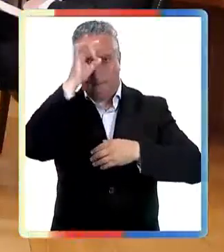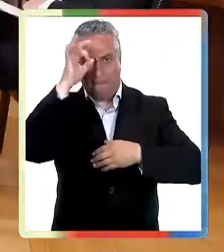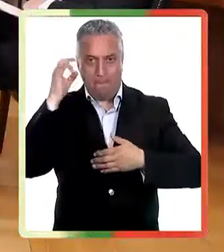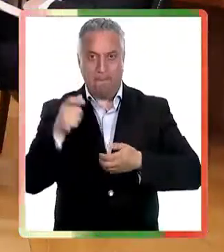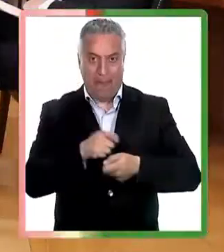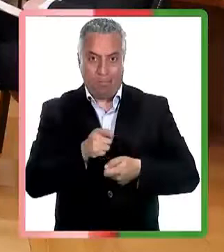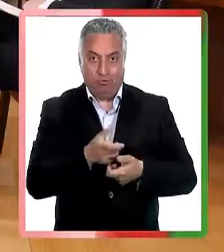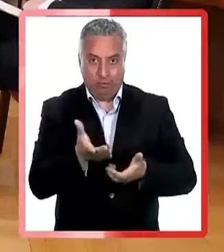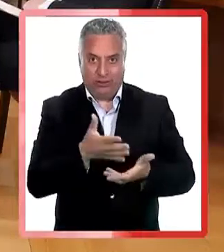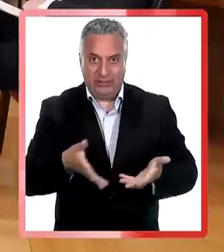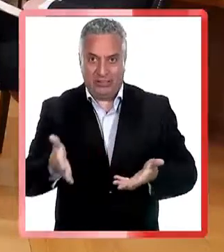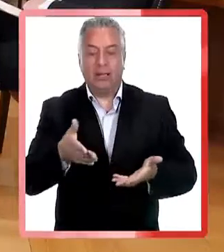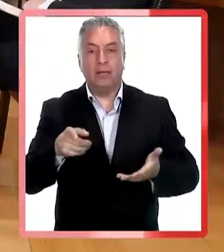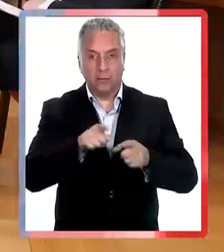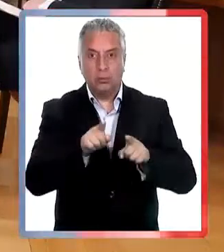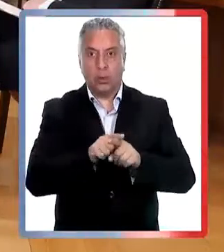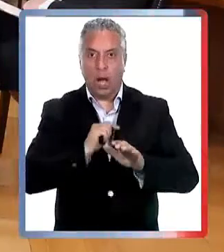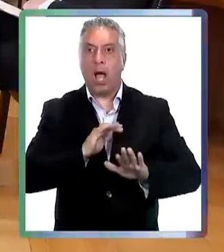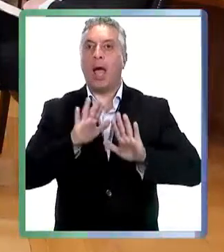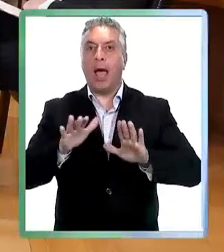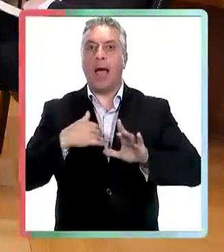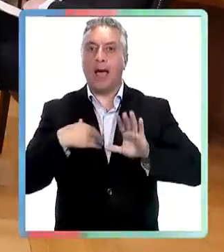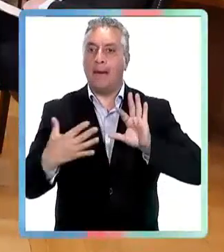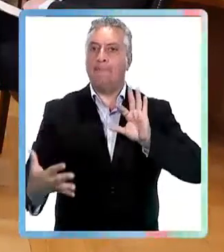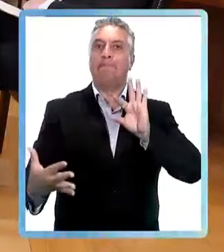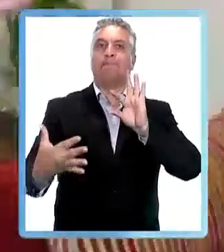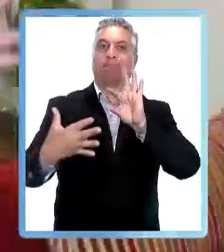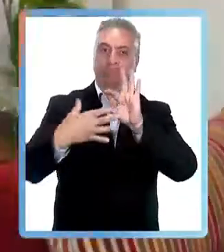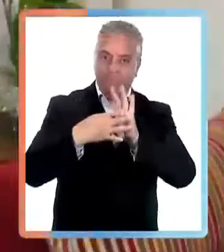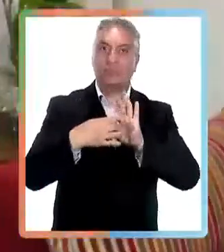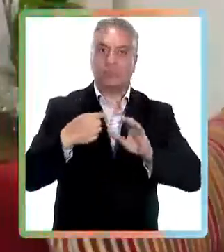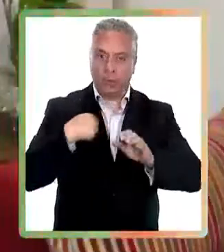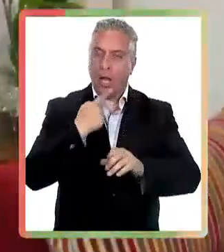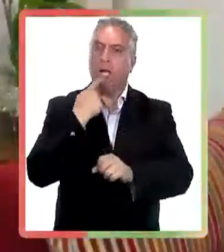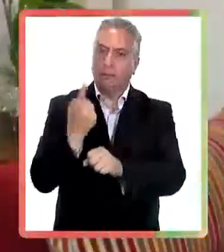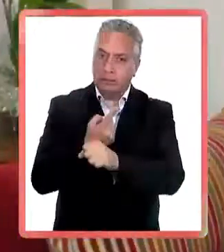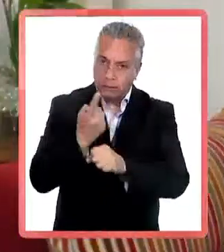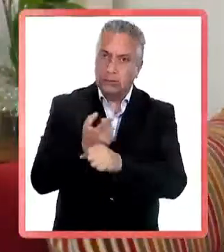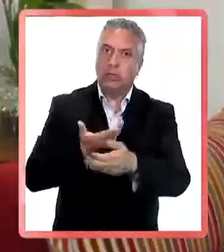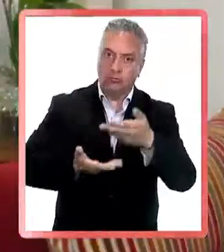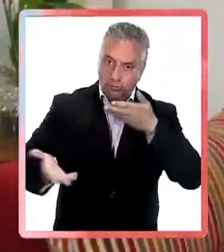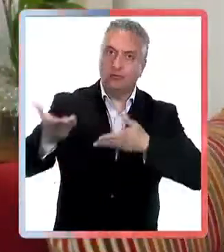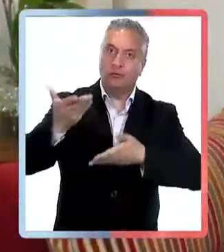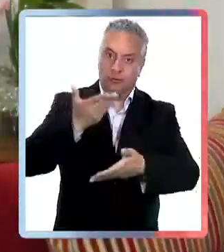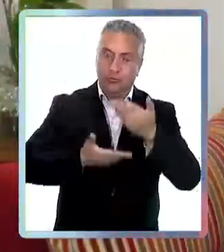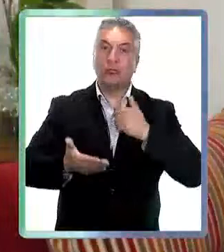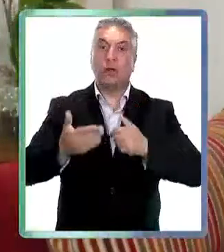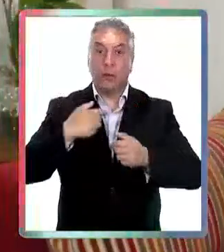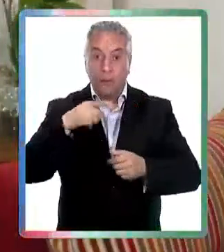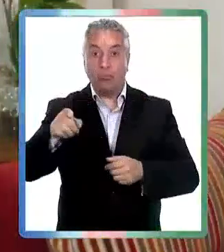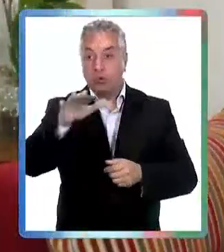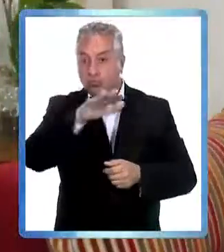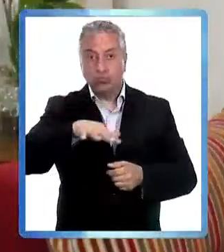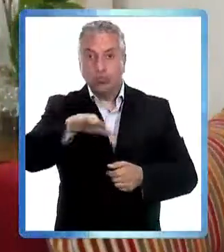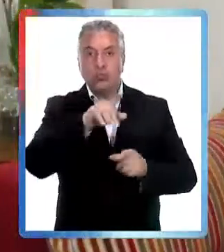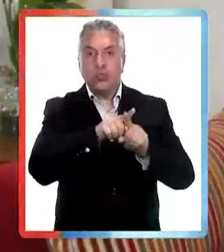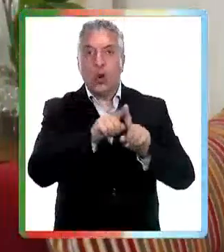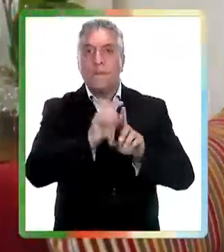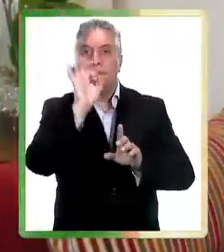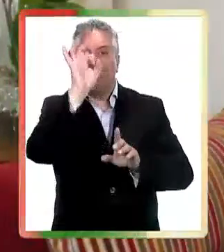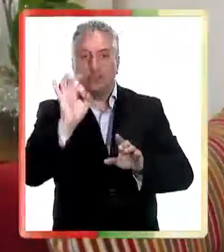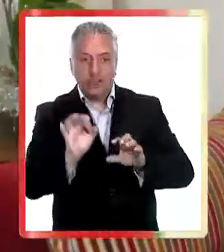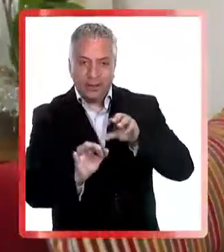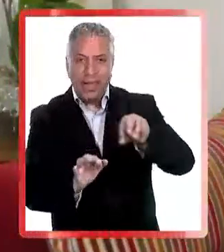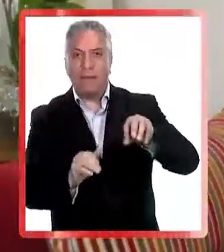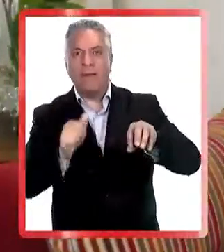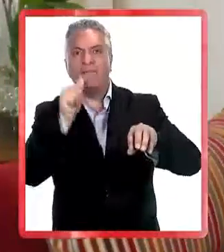de haber alcanzado al mundo mapuche. Y nosotros estamos conversando, pero estamos conversando con una parte del mundo mapuche, nos